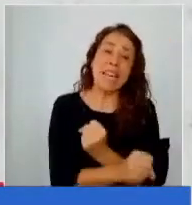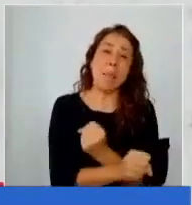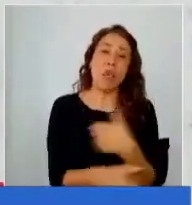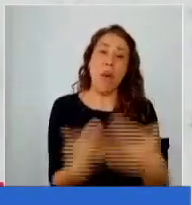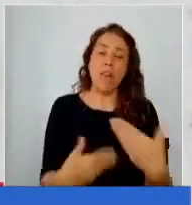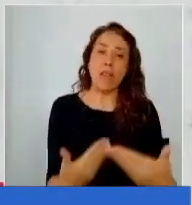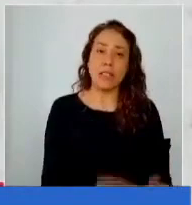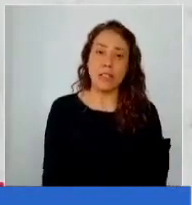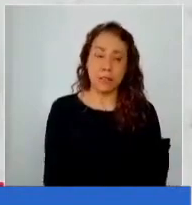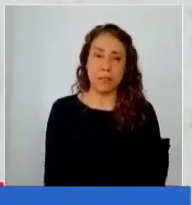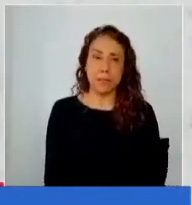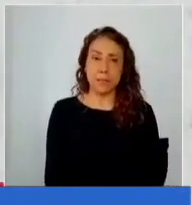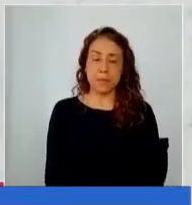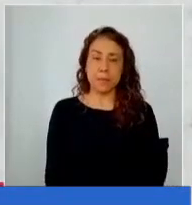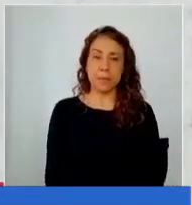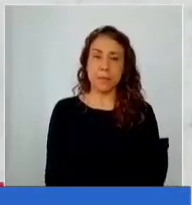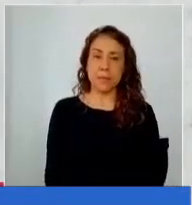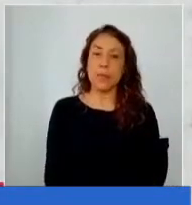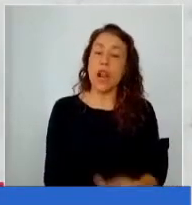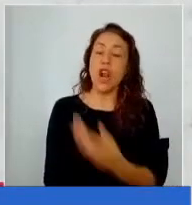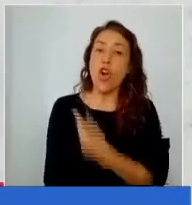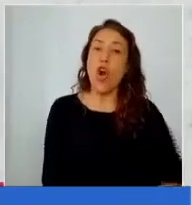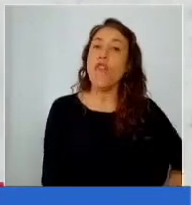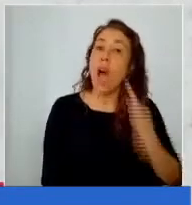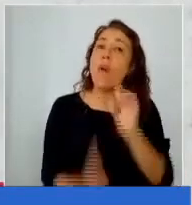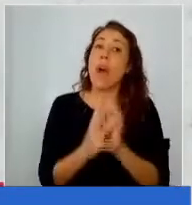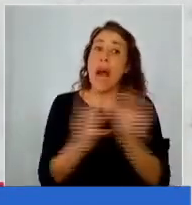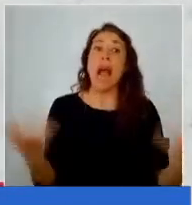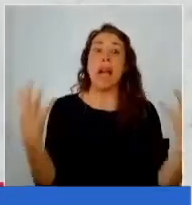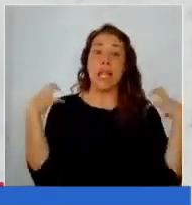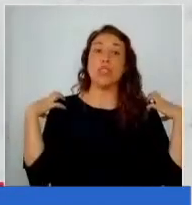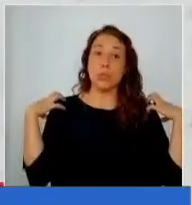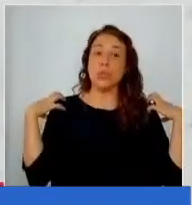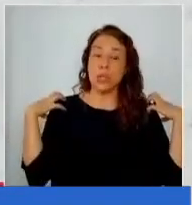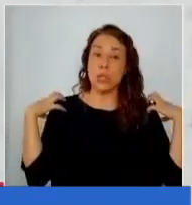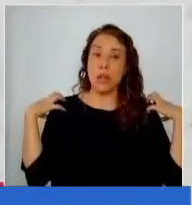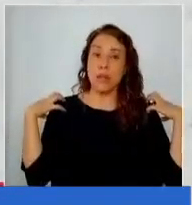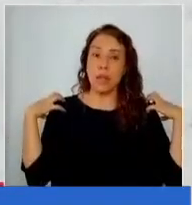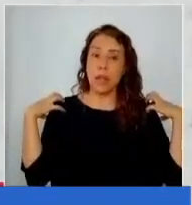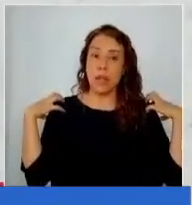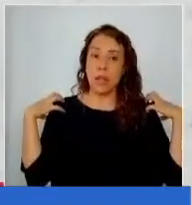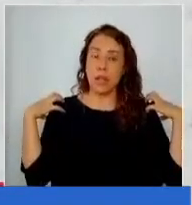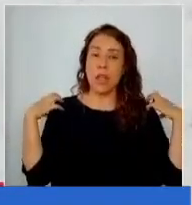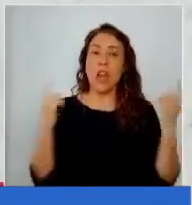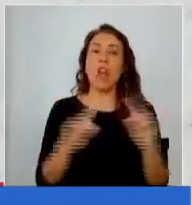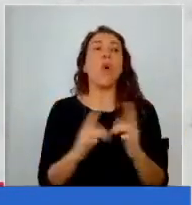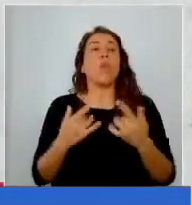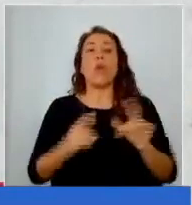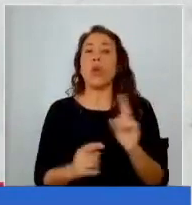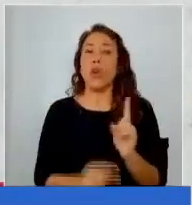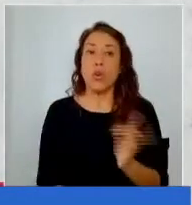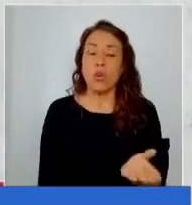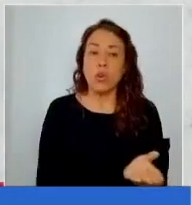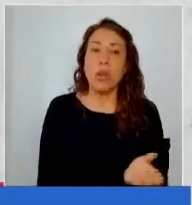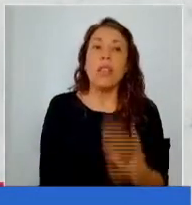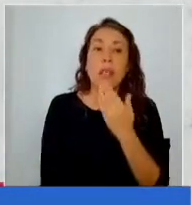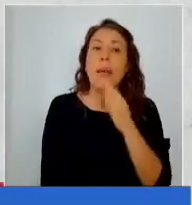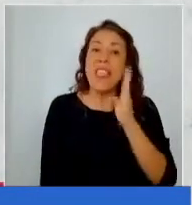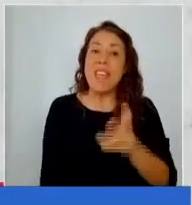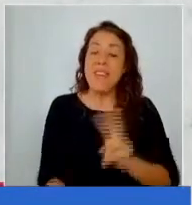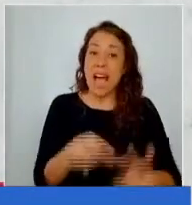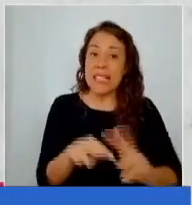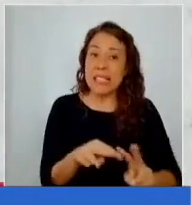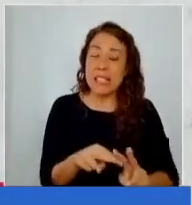el gobierno tiene una tremenda responsabilidad no es escabullir la propia y también tenemos que hacerlo y espero